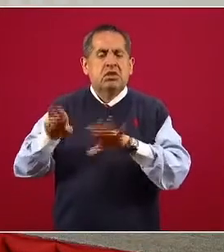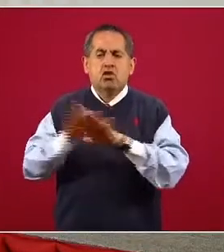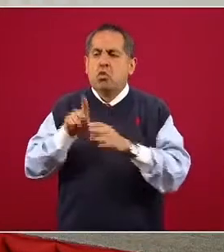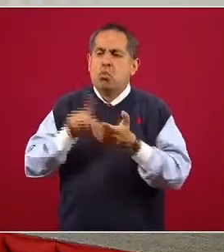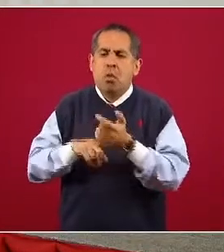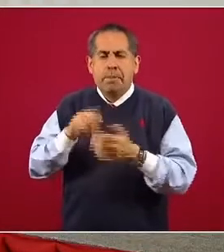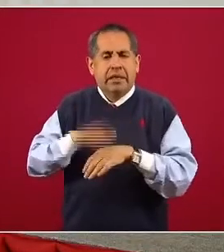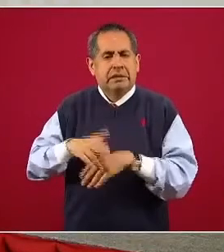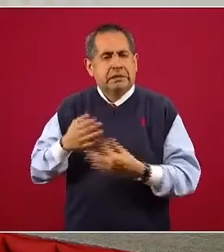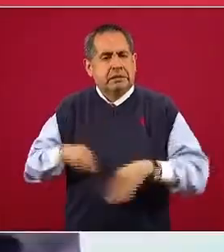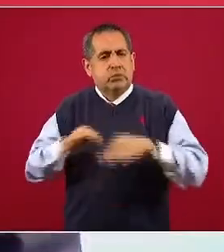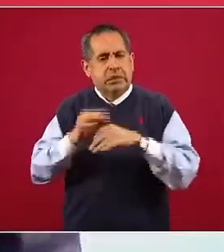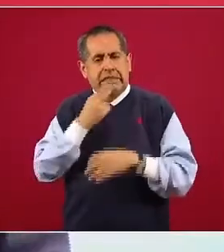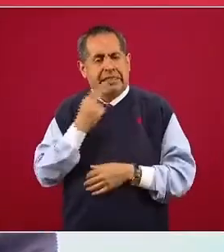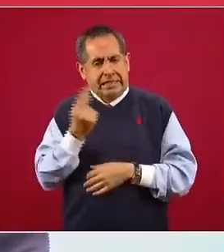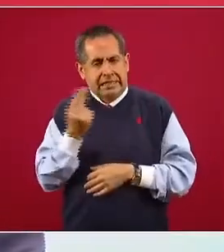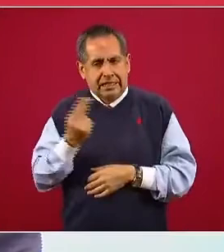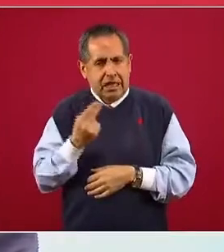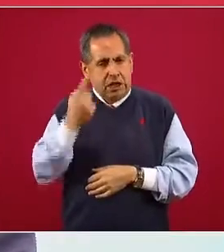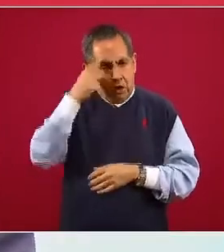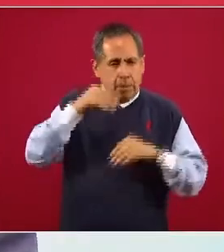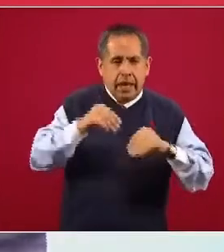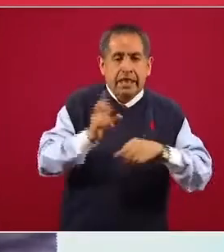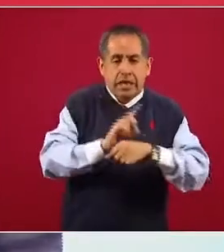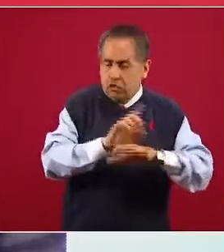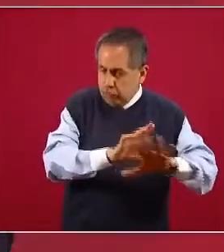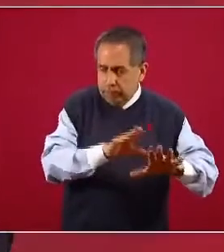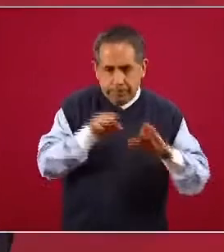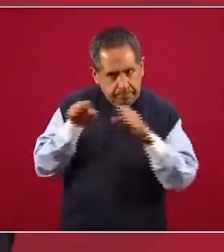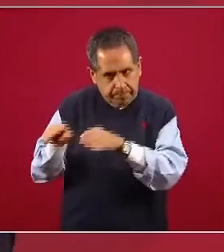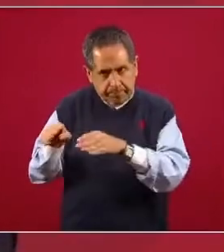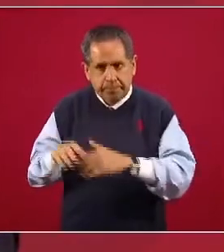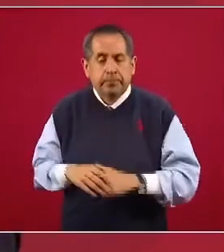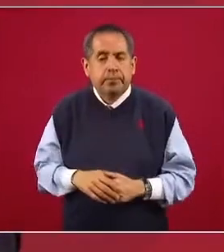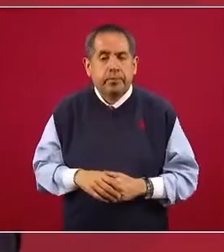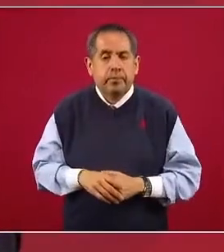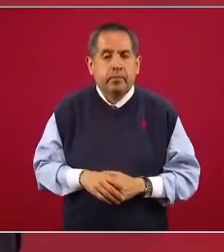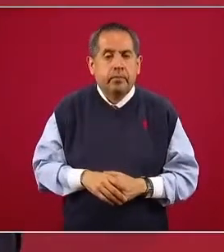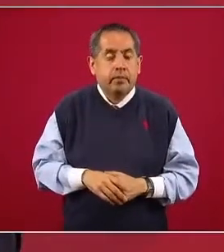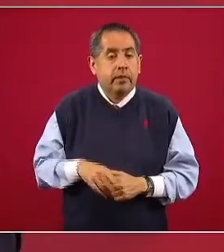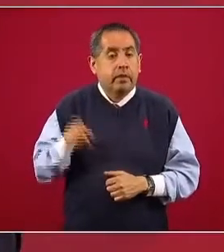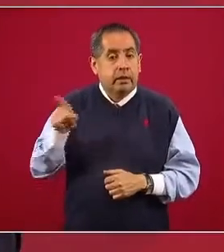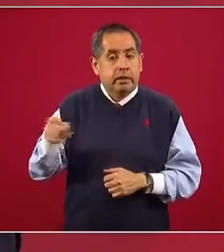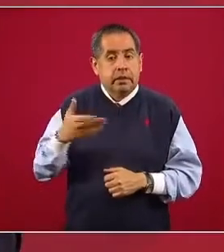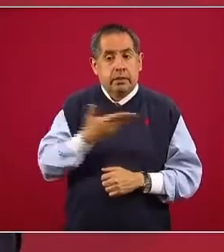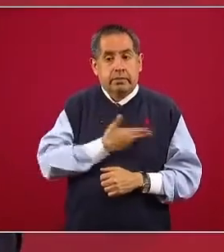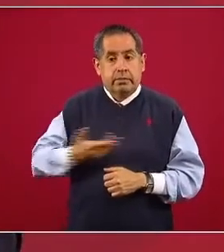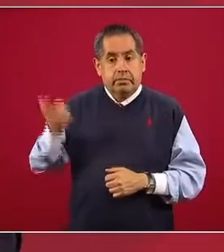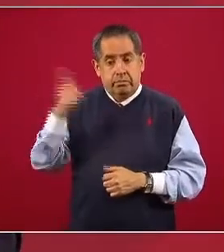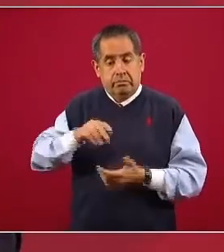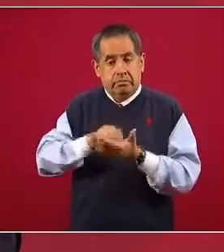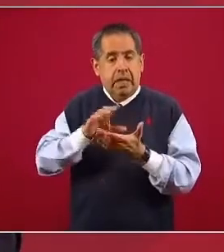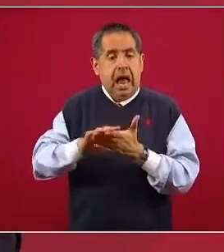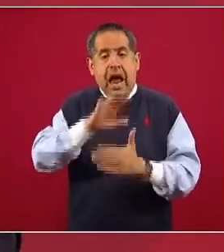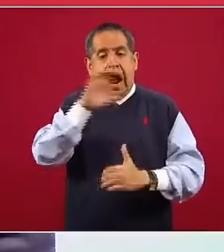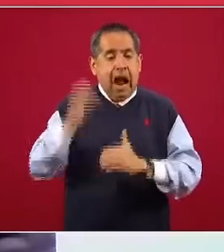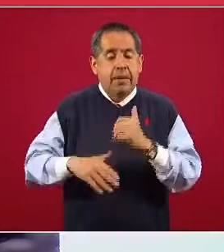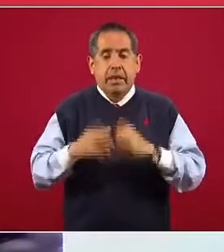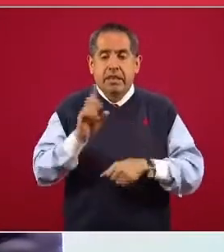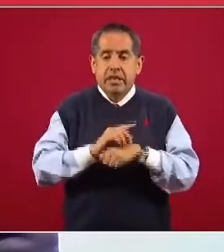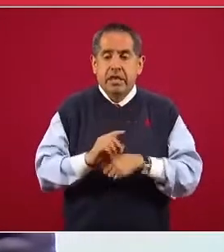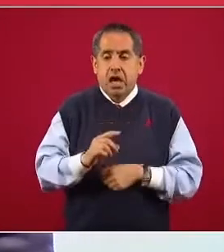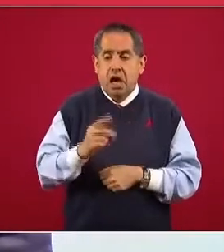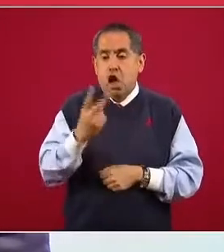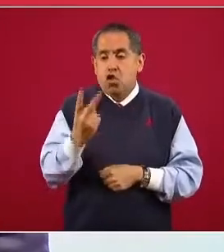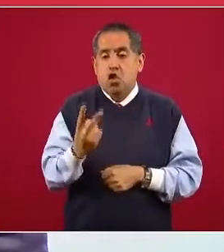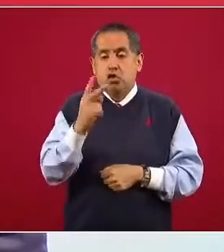elementos imprescindibles, no en la operación cotidiana. Este decreto llegará a su punto de caducidad a partir